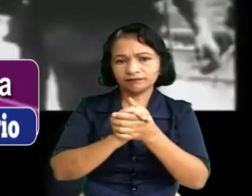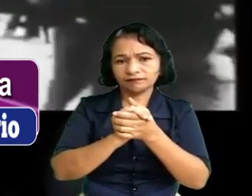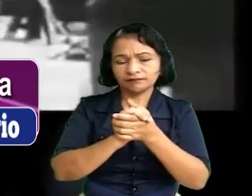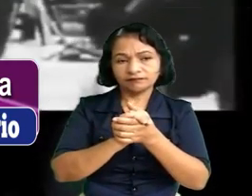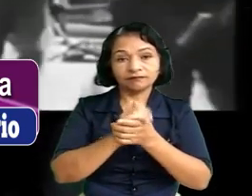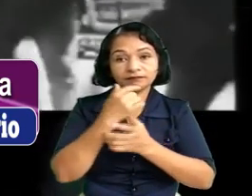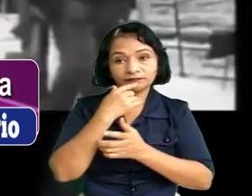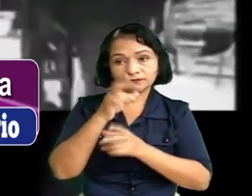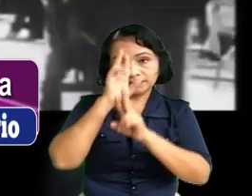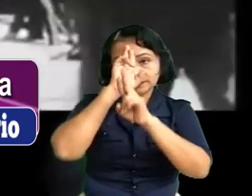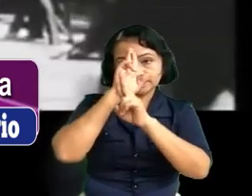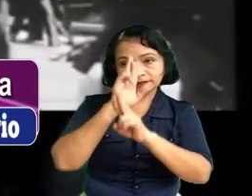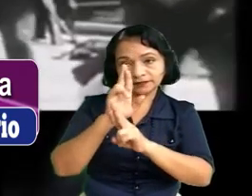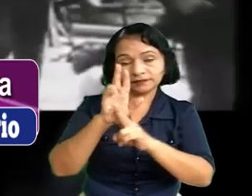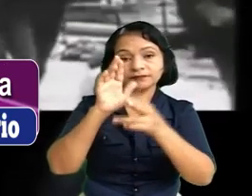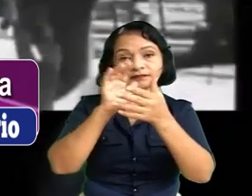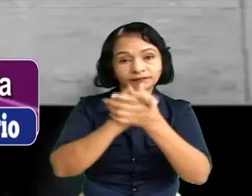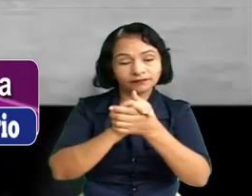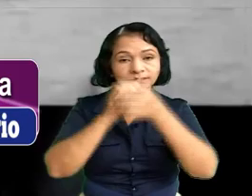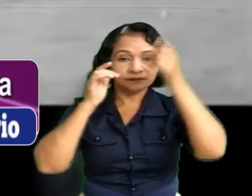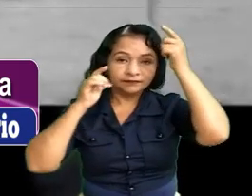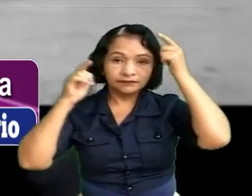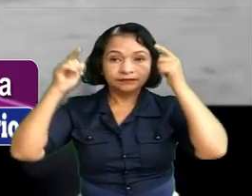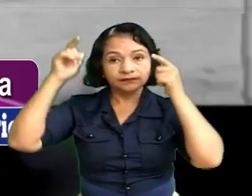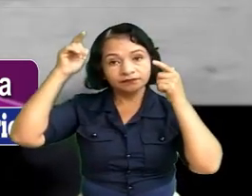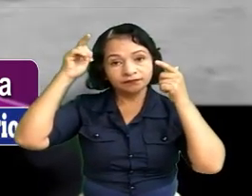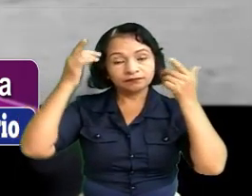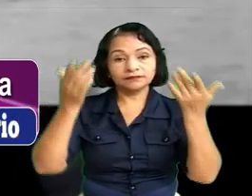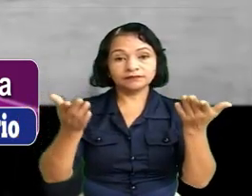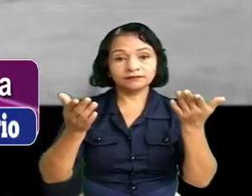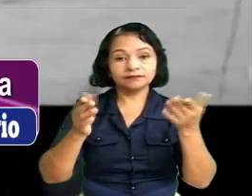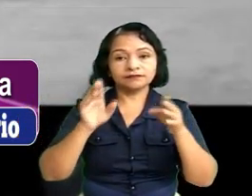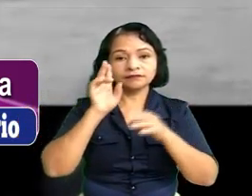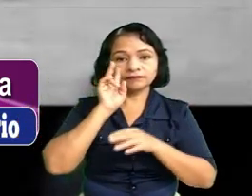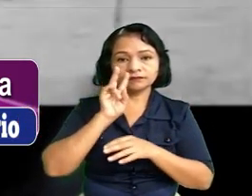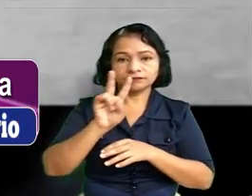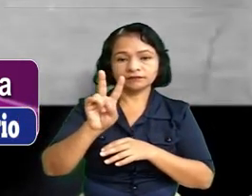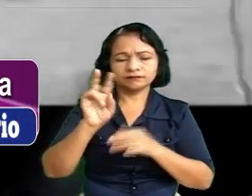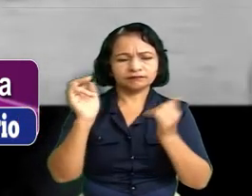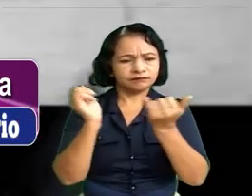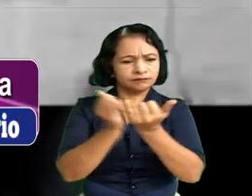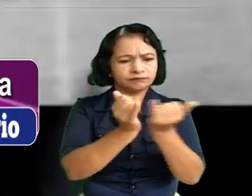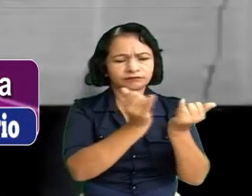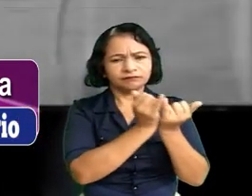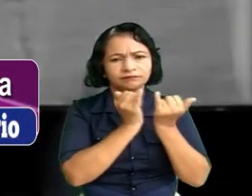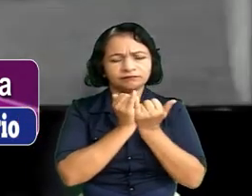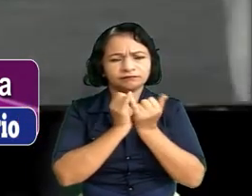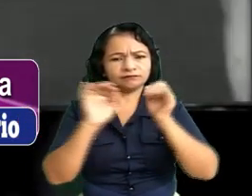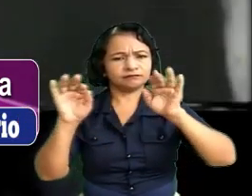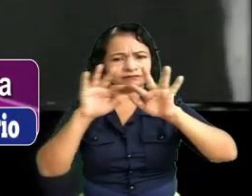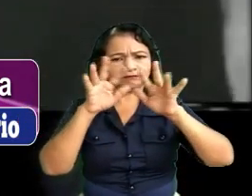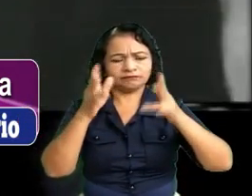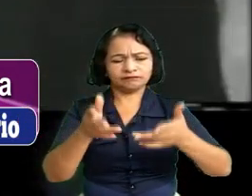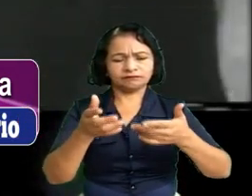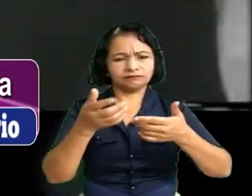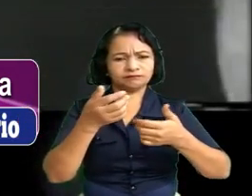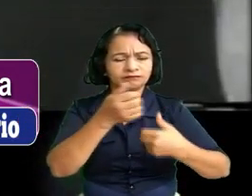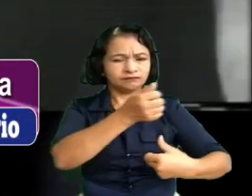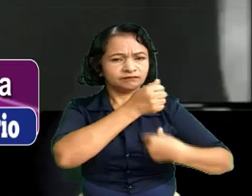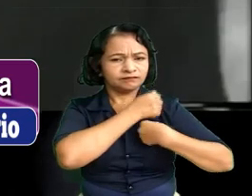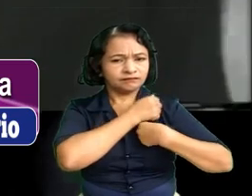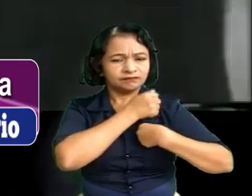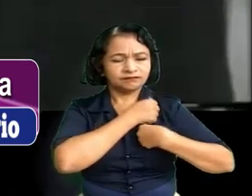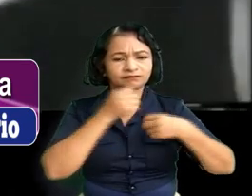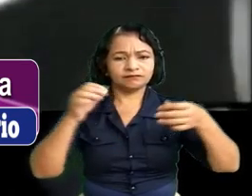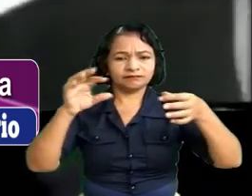le daban el respeto obviamente como la esposa, pero dicen que la miraban como un igual, una guerrillera también, ¿no? Así es. Parte del